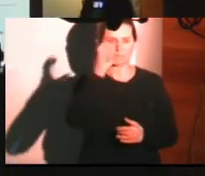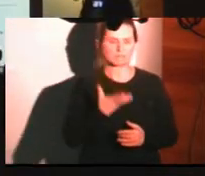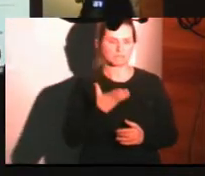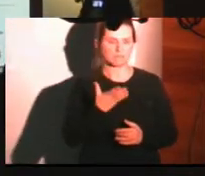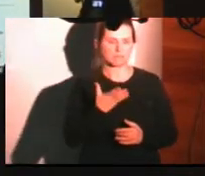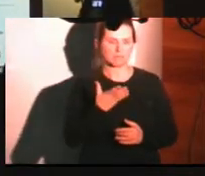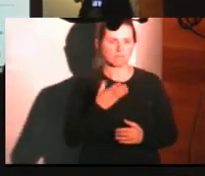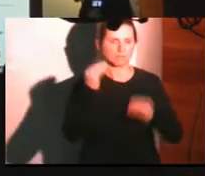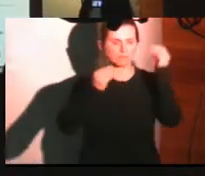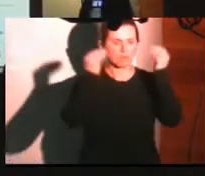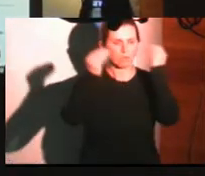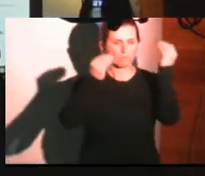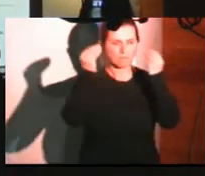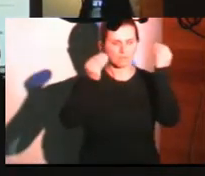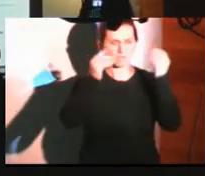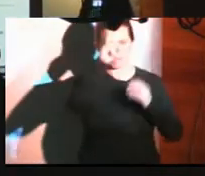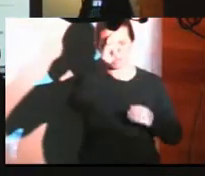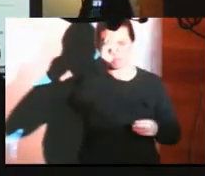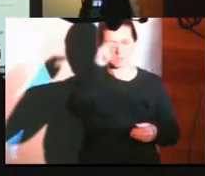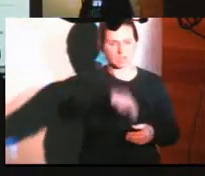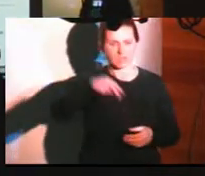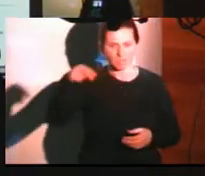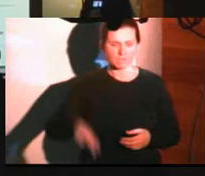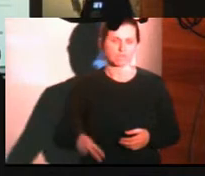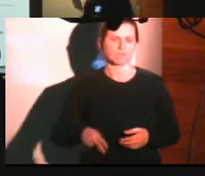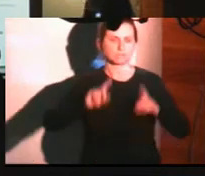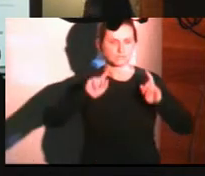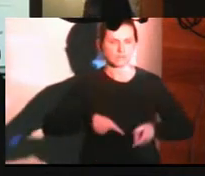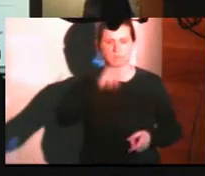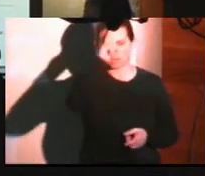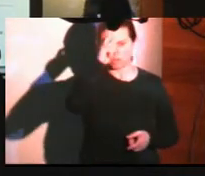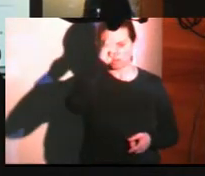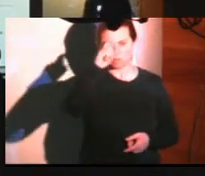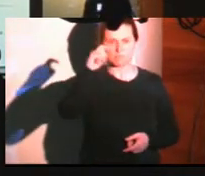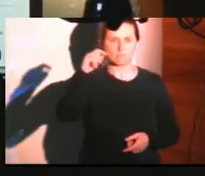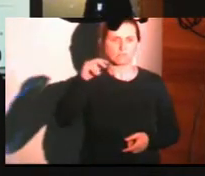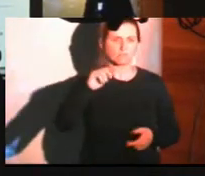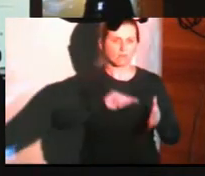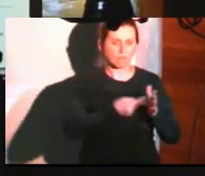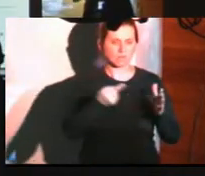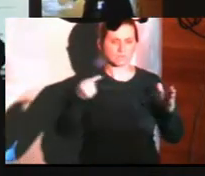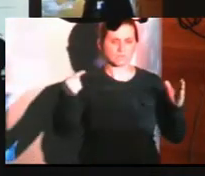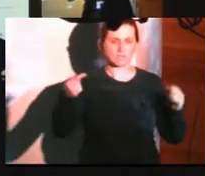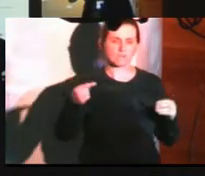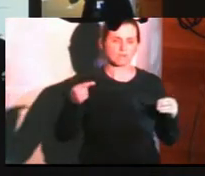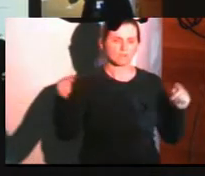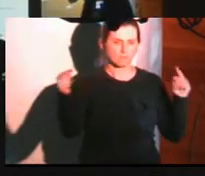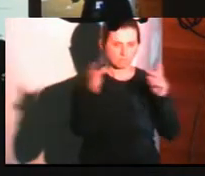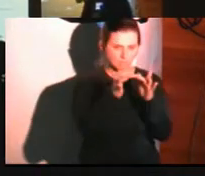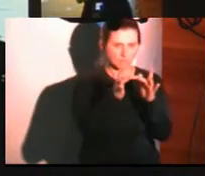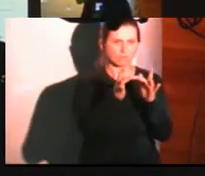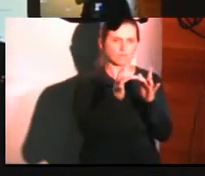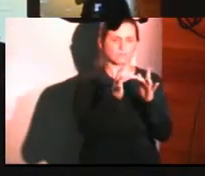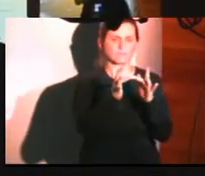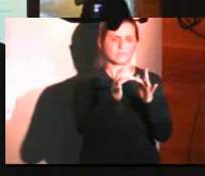también con hospitales de mayor complejidad en Buenos Aires. Y sin necesidad de trasladar a los pacientes, la